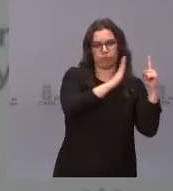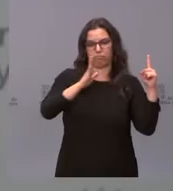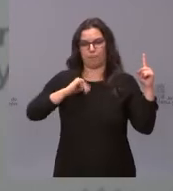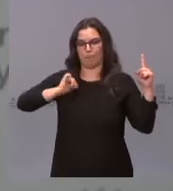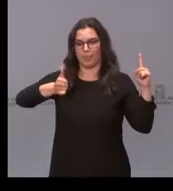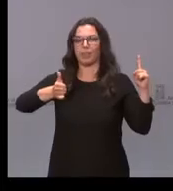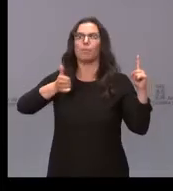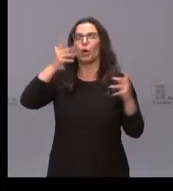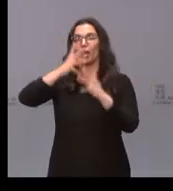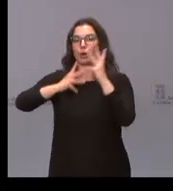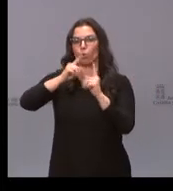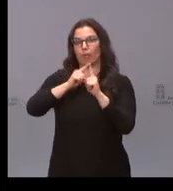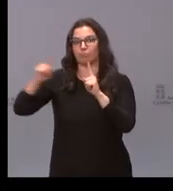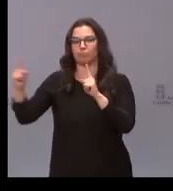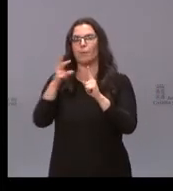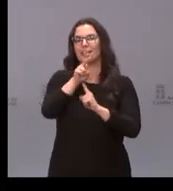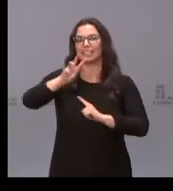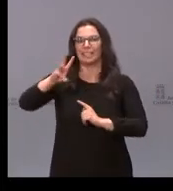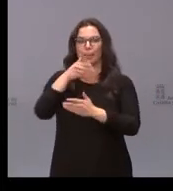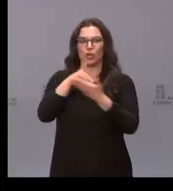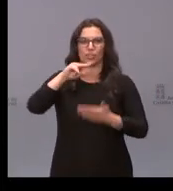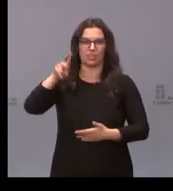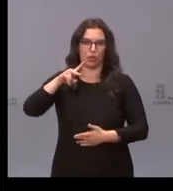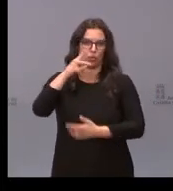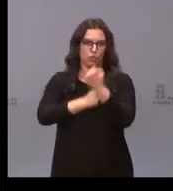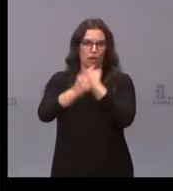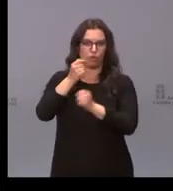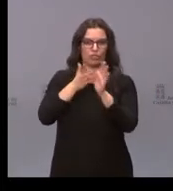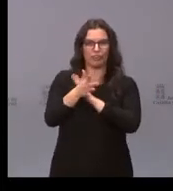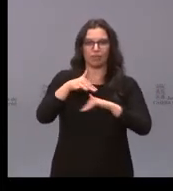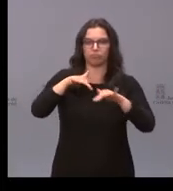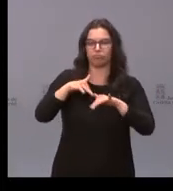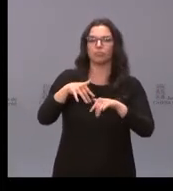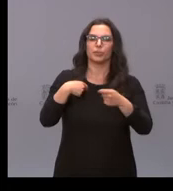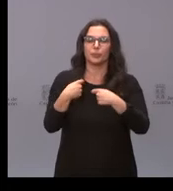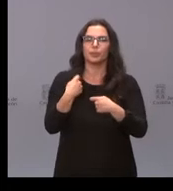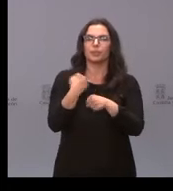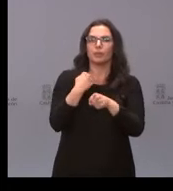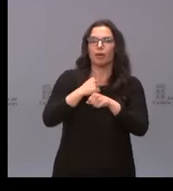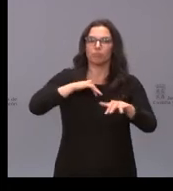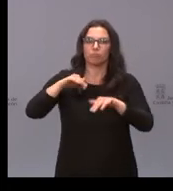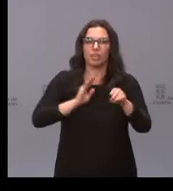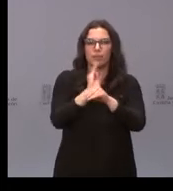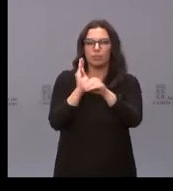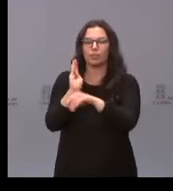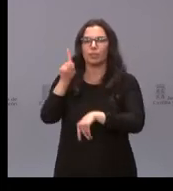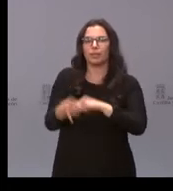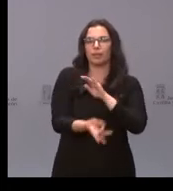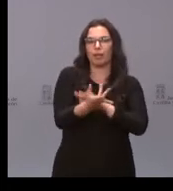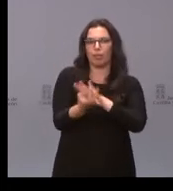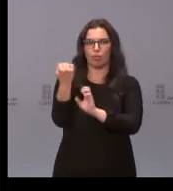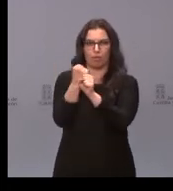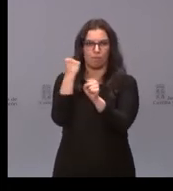23 millones de euros de ahorro con esto se estimula la demanda interna la actividad económica la inversión y la creación de empleo